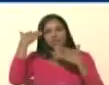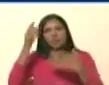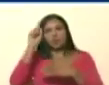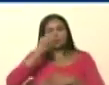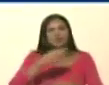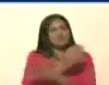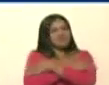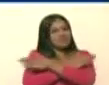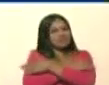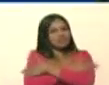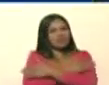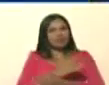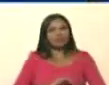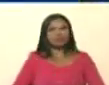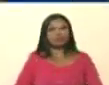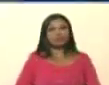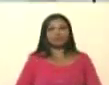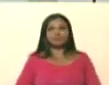felicidades